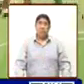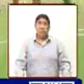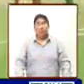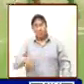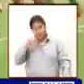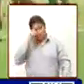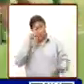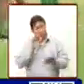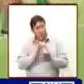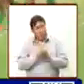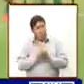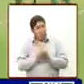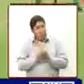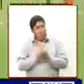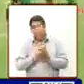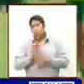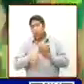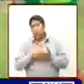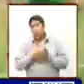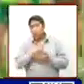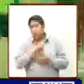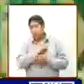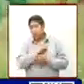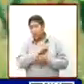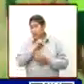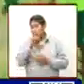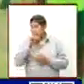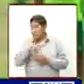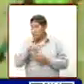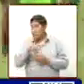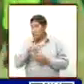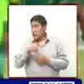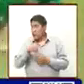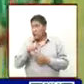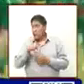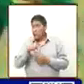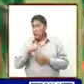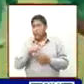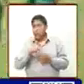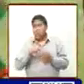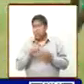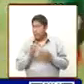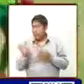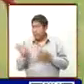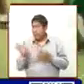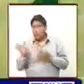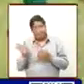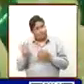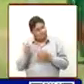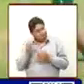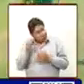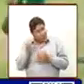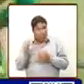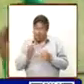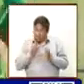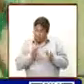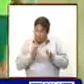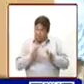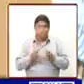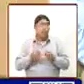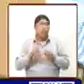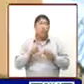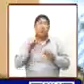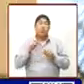Creo que todos lo sentimos, incluido el presidente. Sí, no vamos a parar, seguimos trabajando firme, duro,